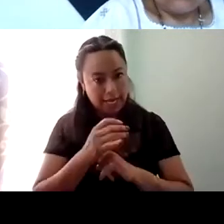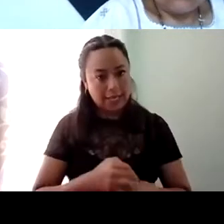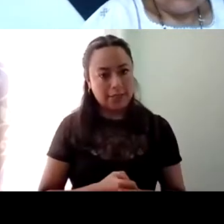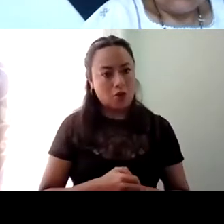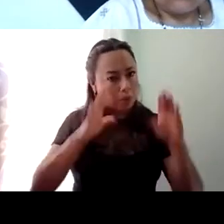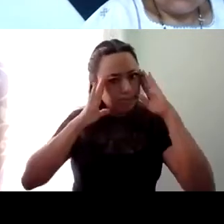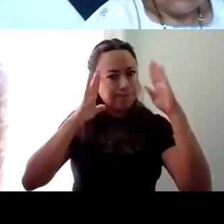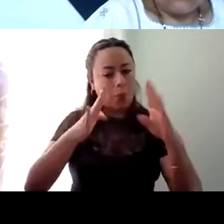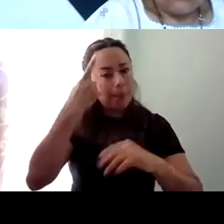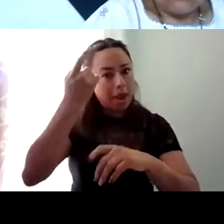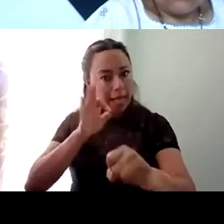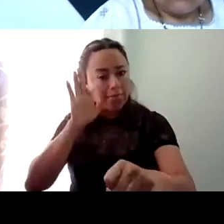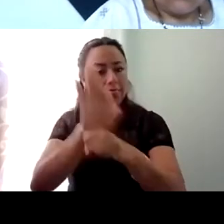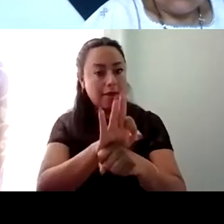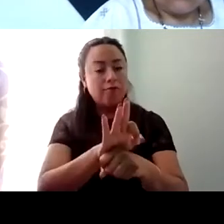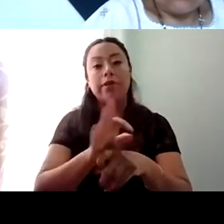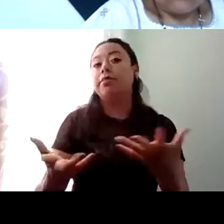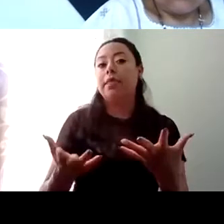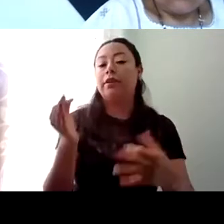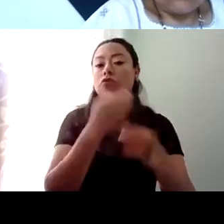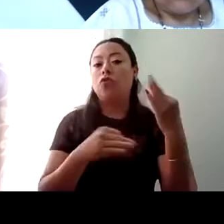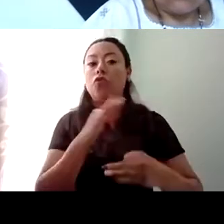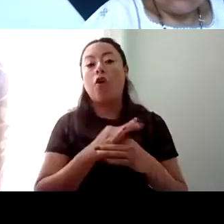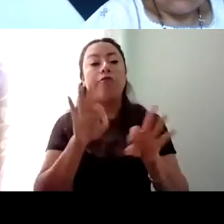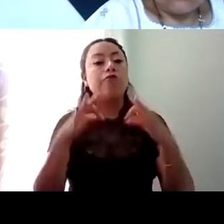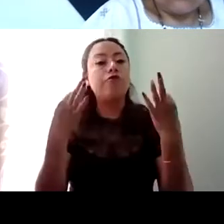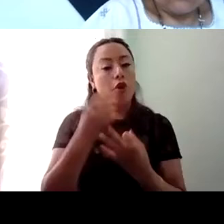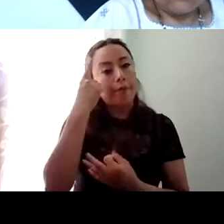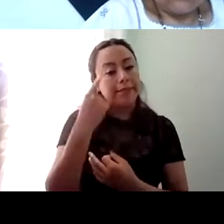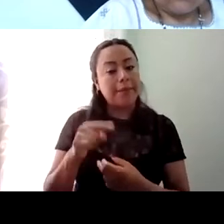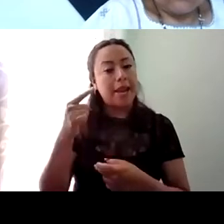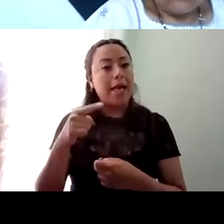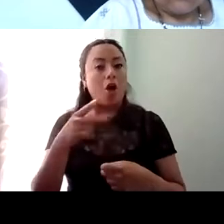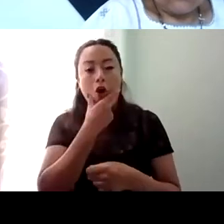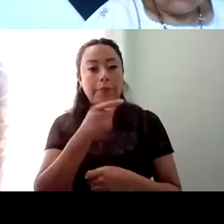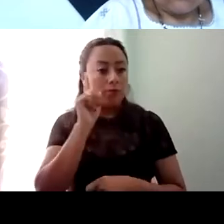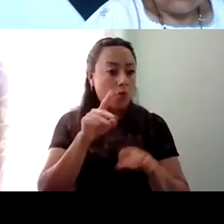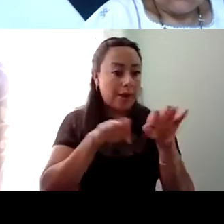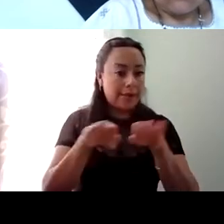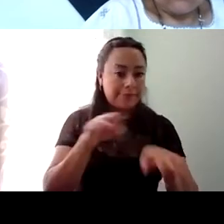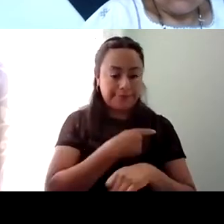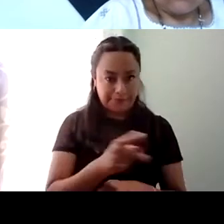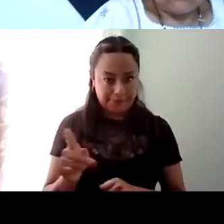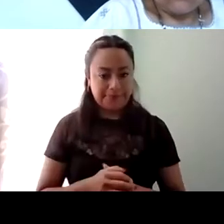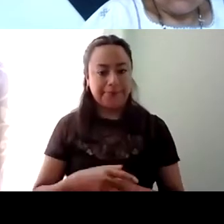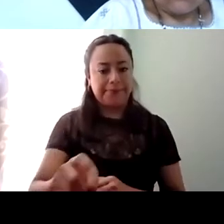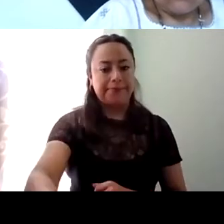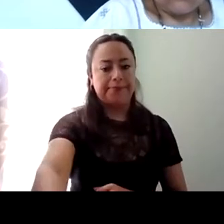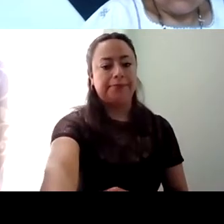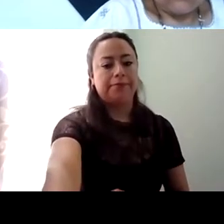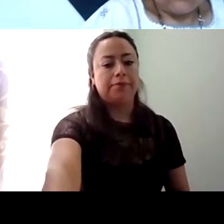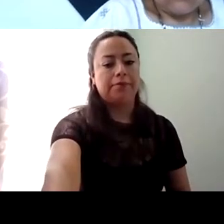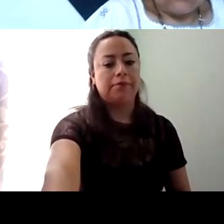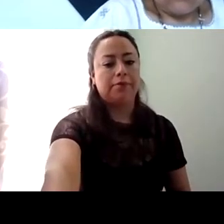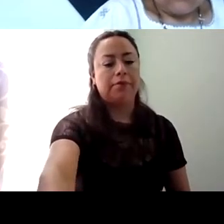dedicada a defender los medios de sustento de las y los trabajadores pobres en empleo informal.